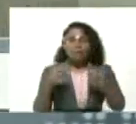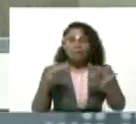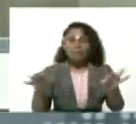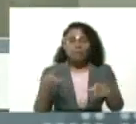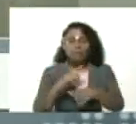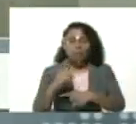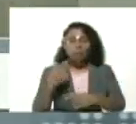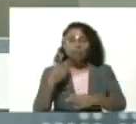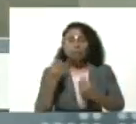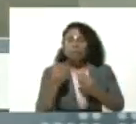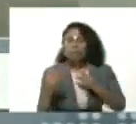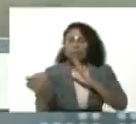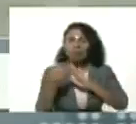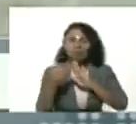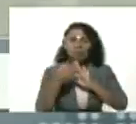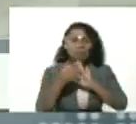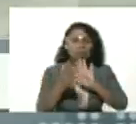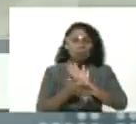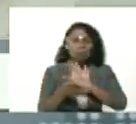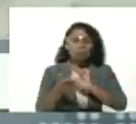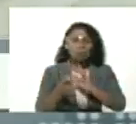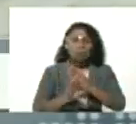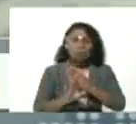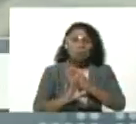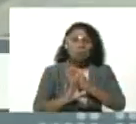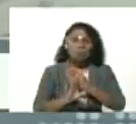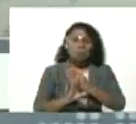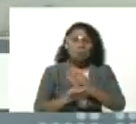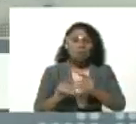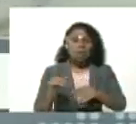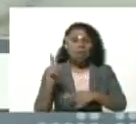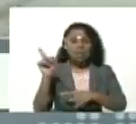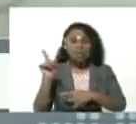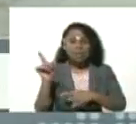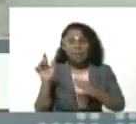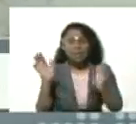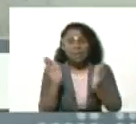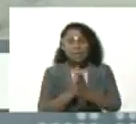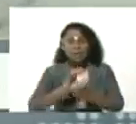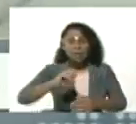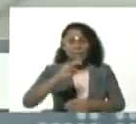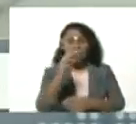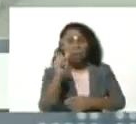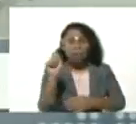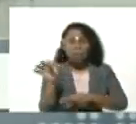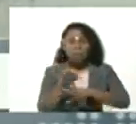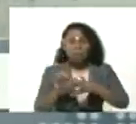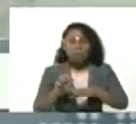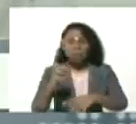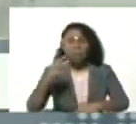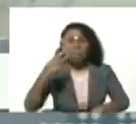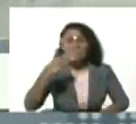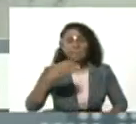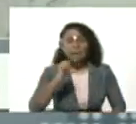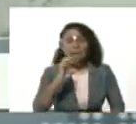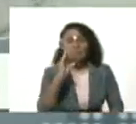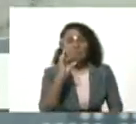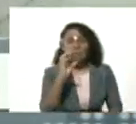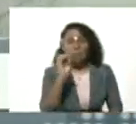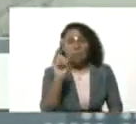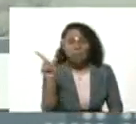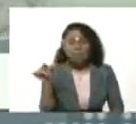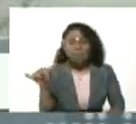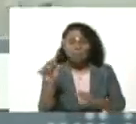mucha afectación en San Juan de Payara, que es el municipio Pedro Camejo, que es el municipio que está